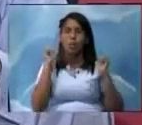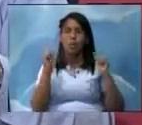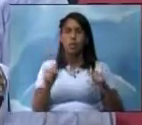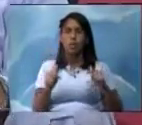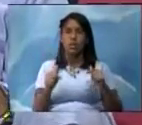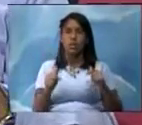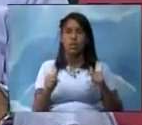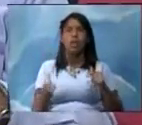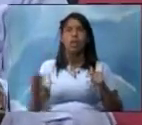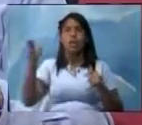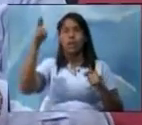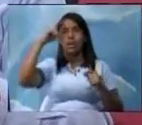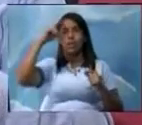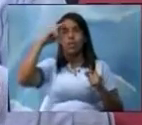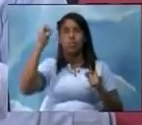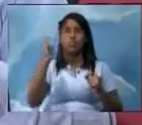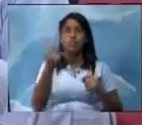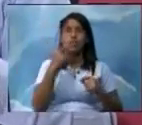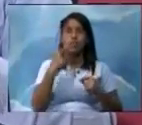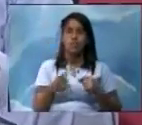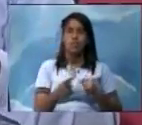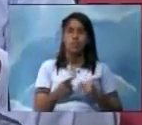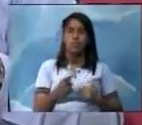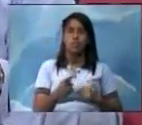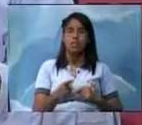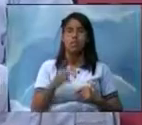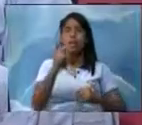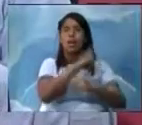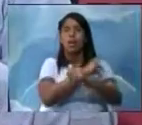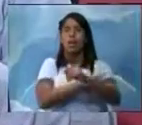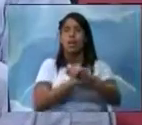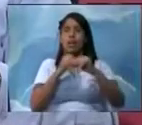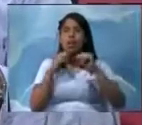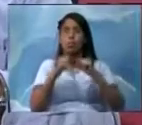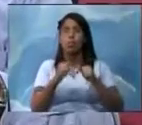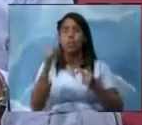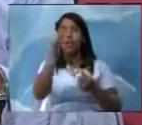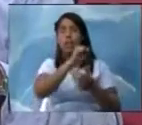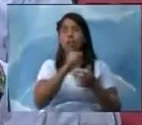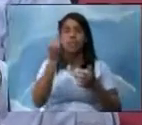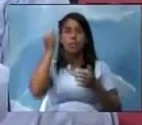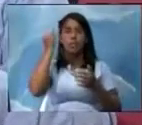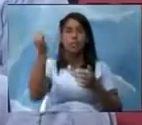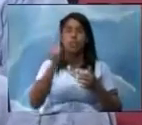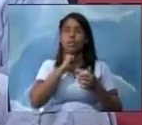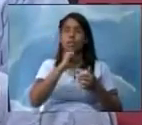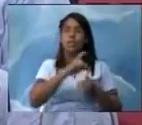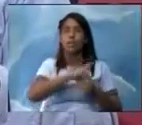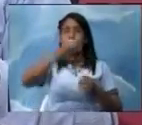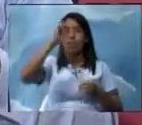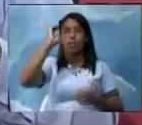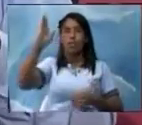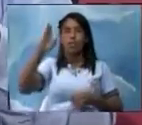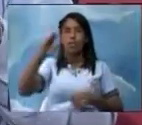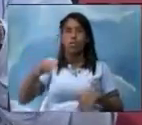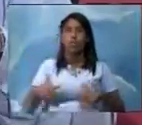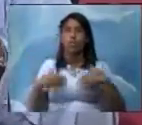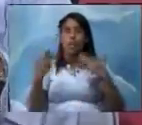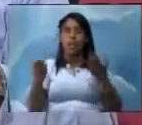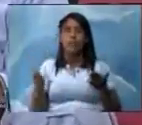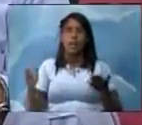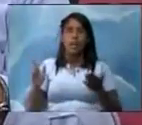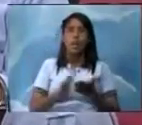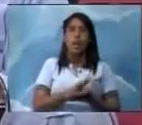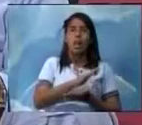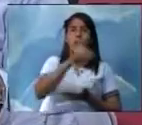Daniel Daniel reconoce y dice el poder es de él La sabiduría es de Dios dándole la